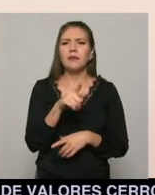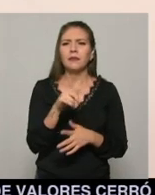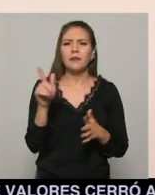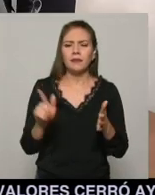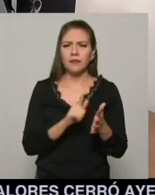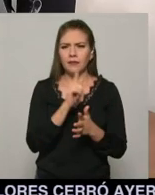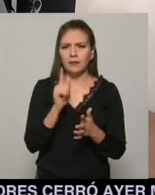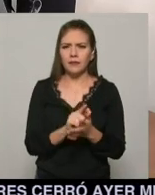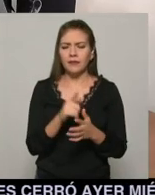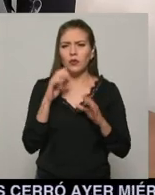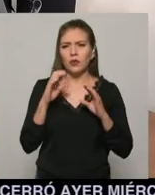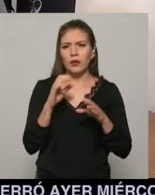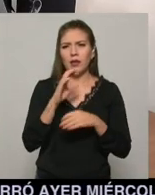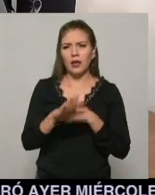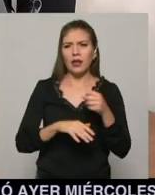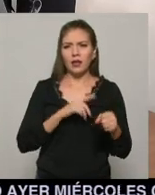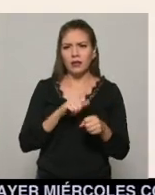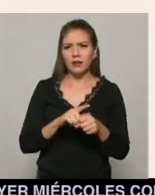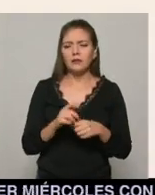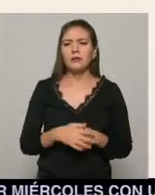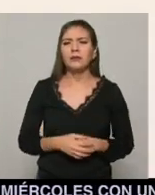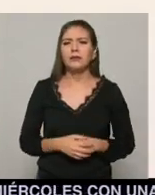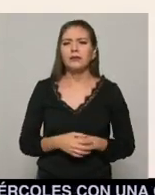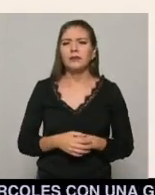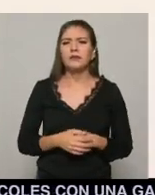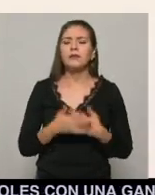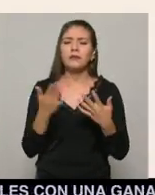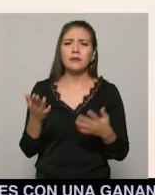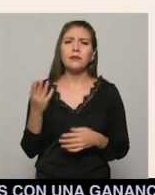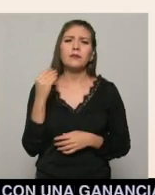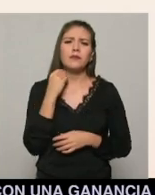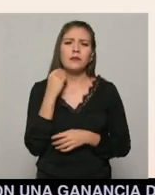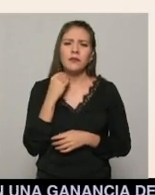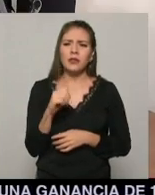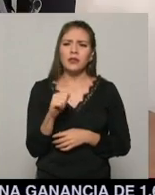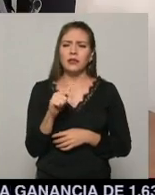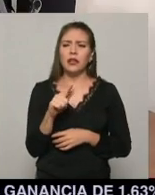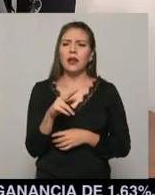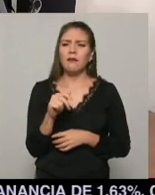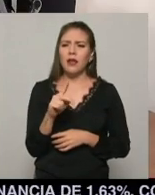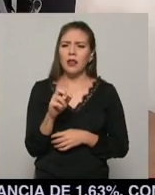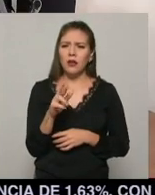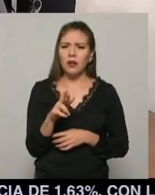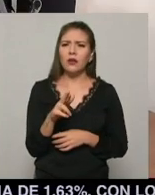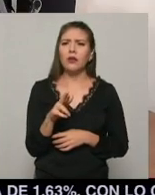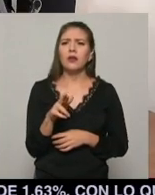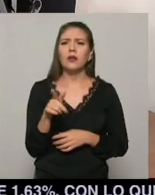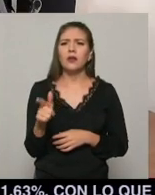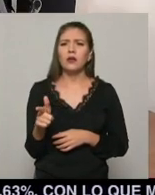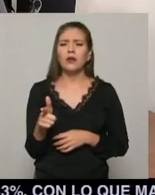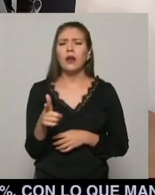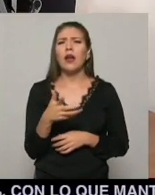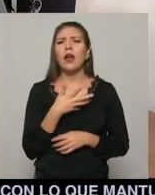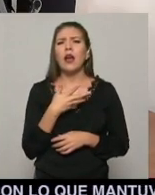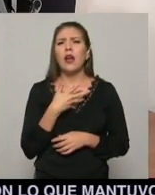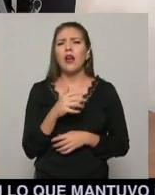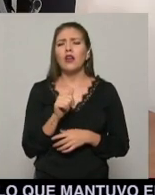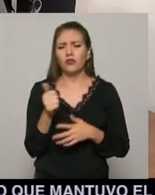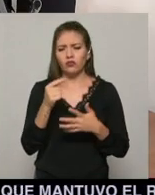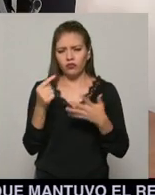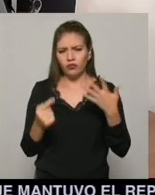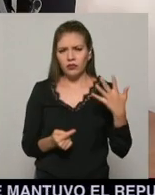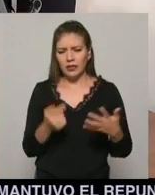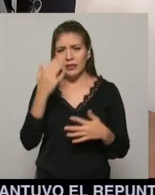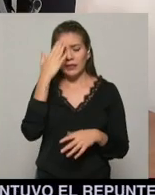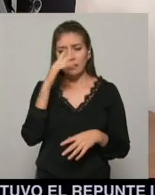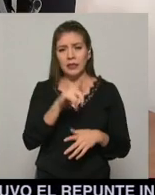ley de bienestar animal. Abogado Salvador Garcés, en este sentido, ¿ustedes tienen otros puntos que saben que esta